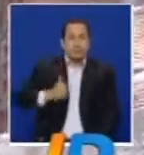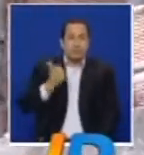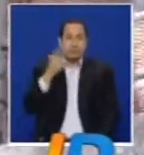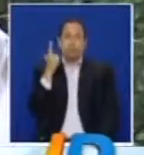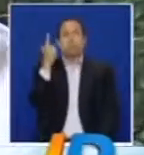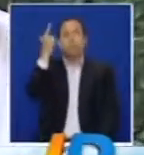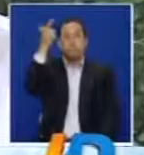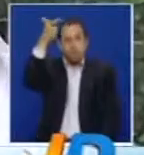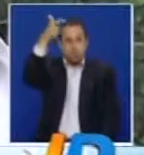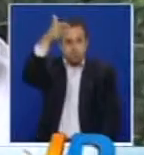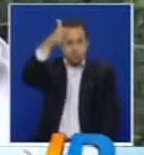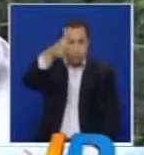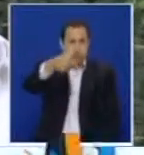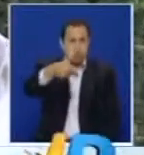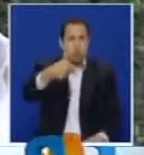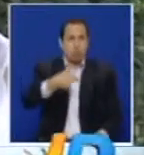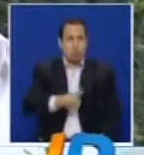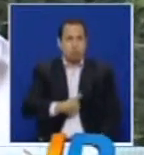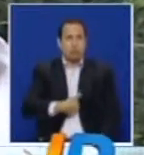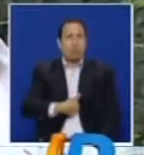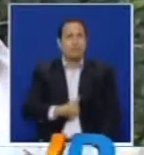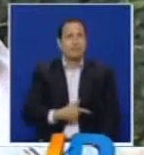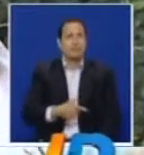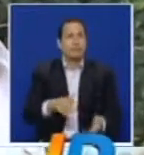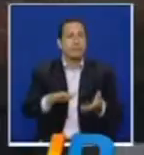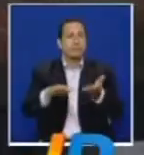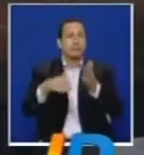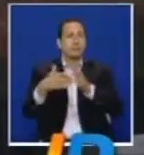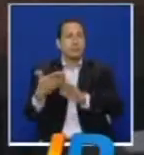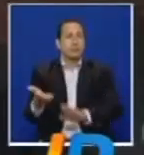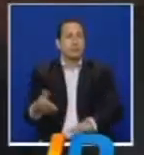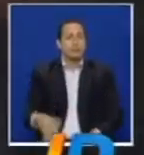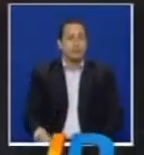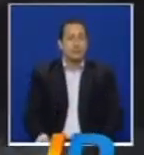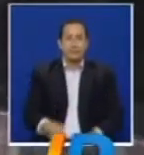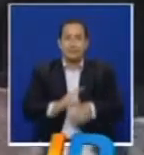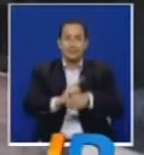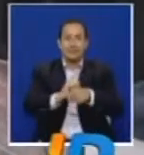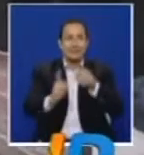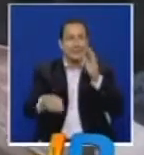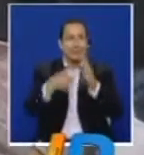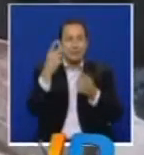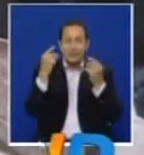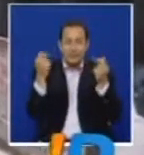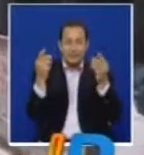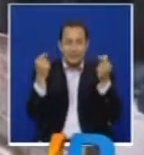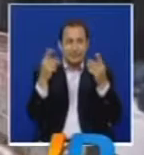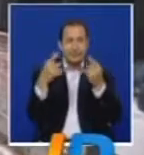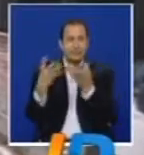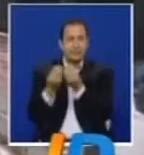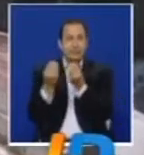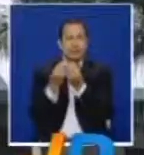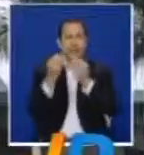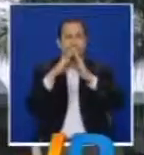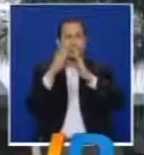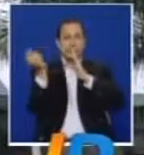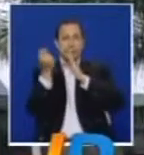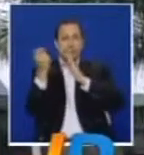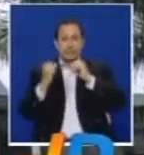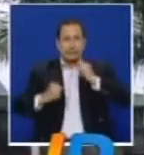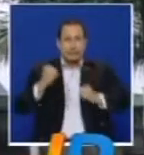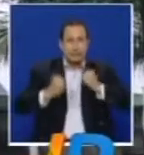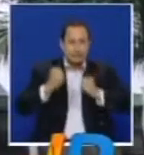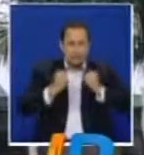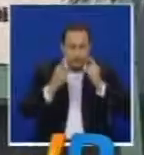bala perdida. Cuando lo vieron, ¿qué? ¿Que cayó ahí? De inmediato fue auxiliado por sus compañeros y los vecinos del sector, quienes